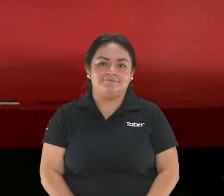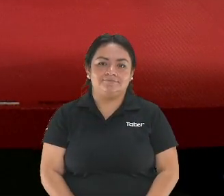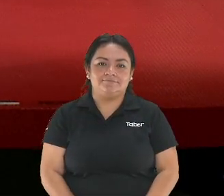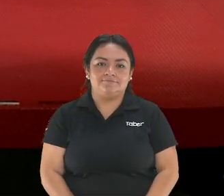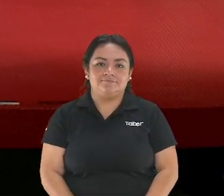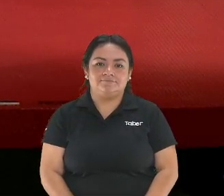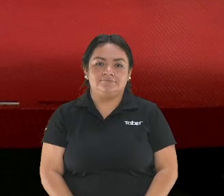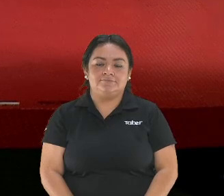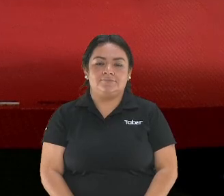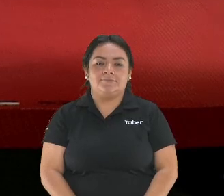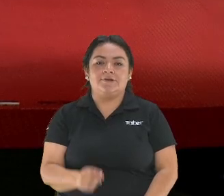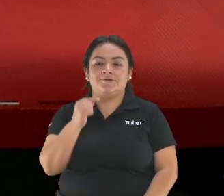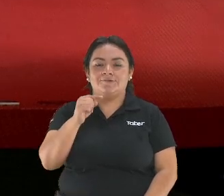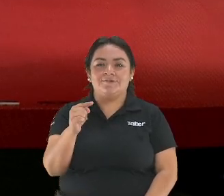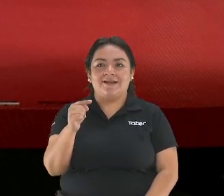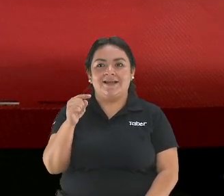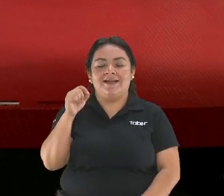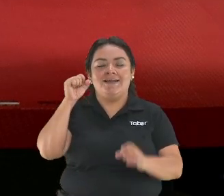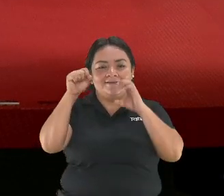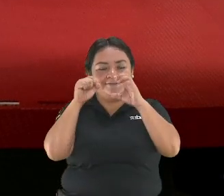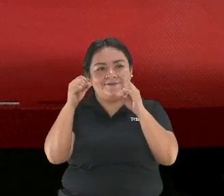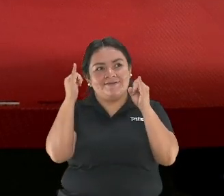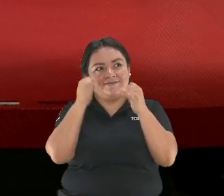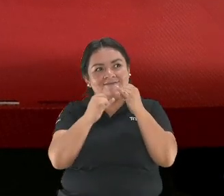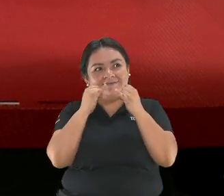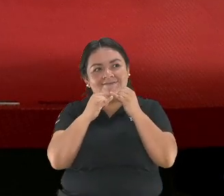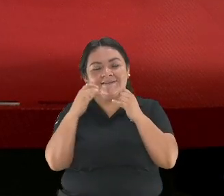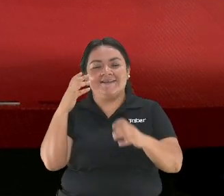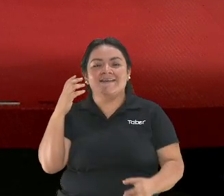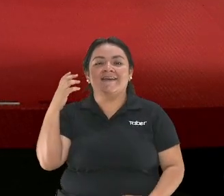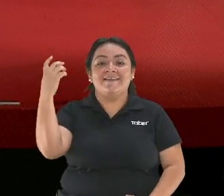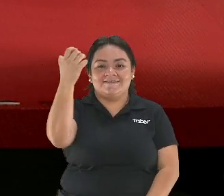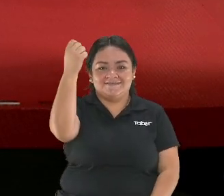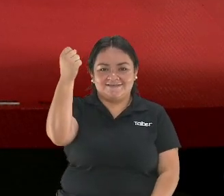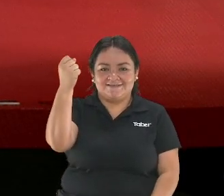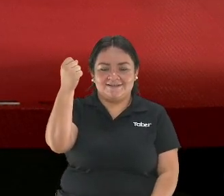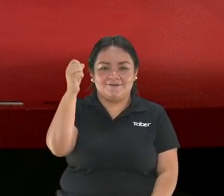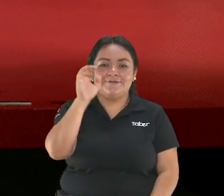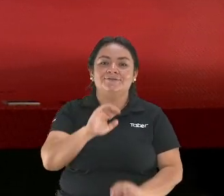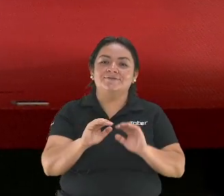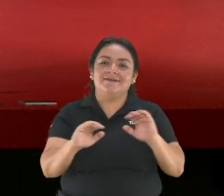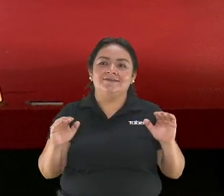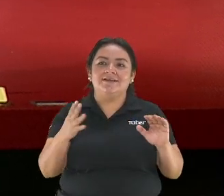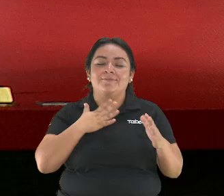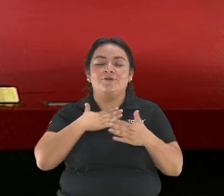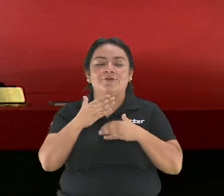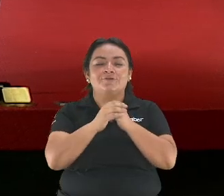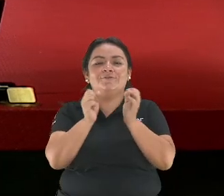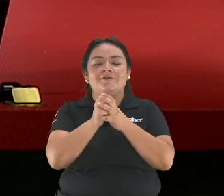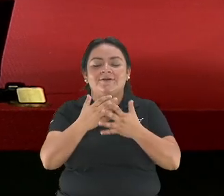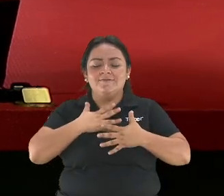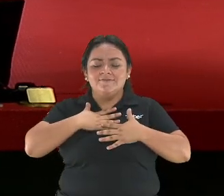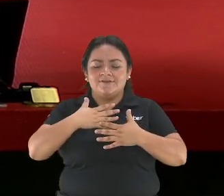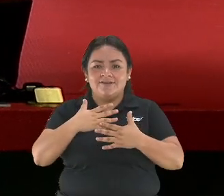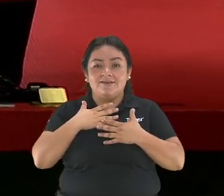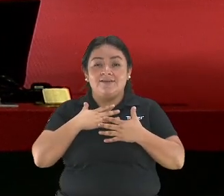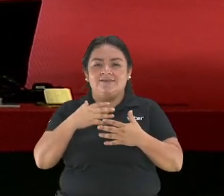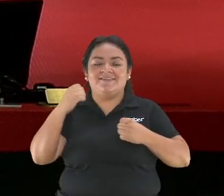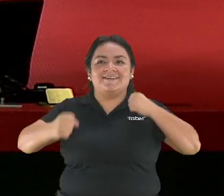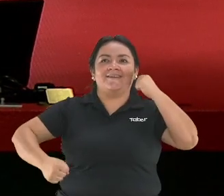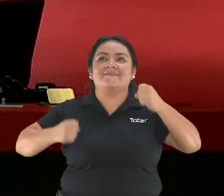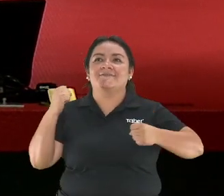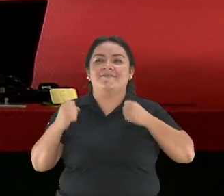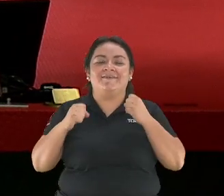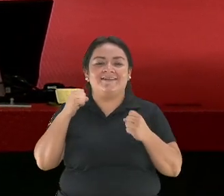una de las últimas películas que vi que se llamaba vencedor una niña asmática corrí a ciertos